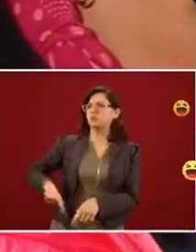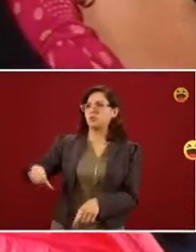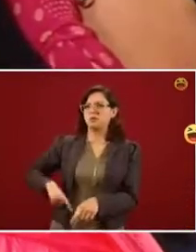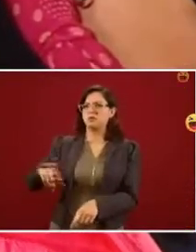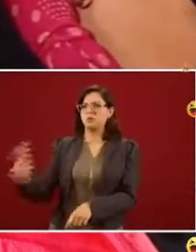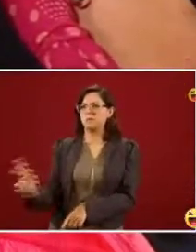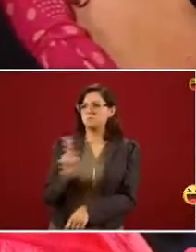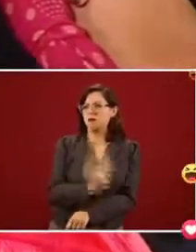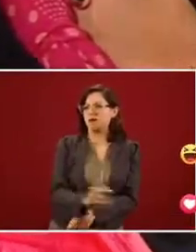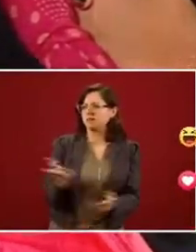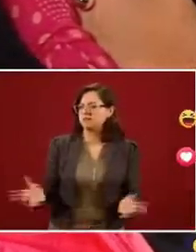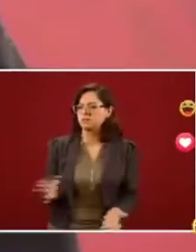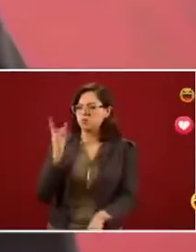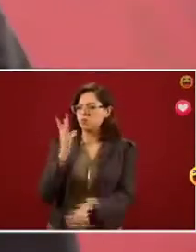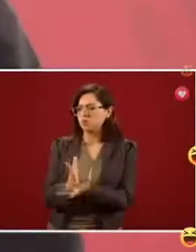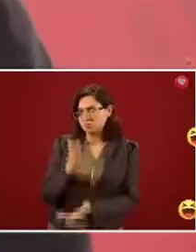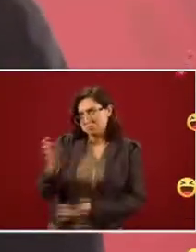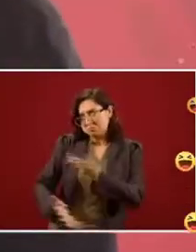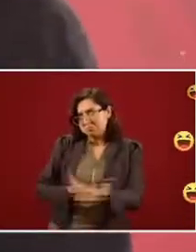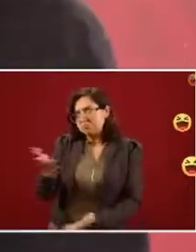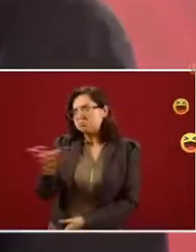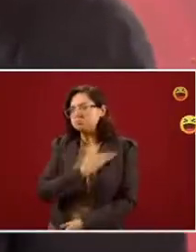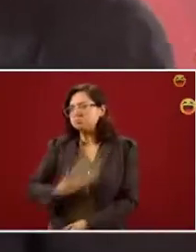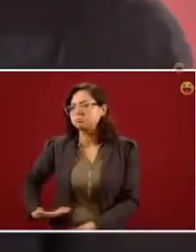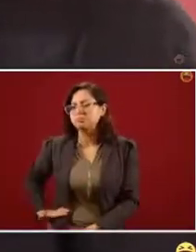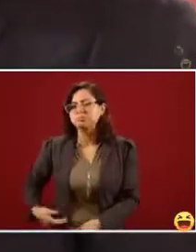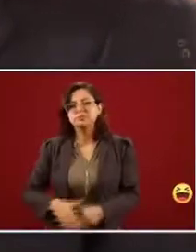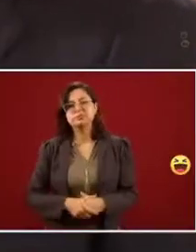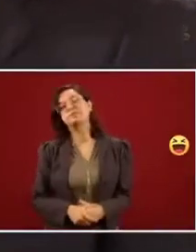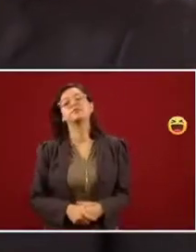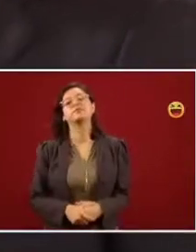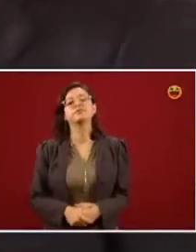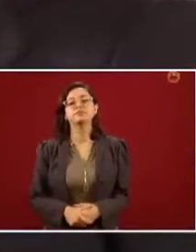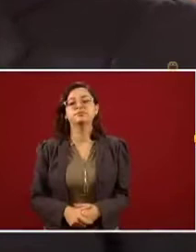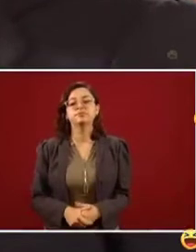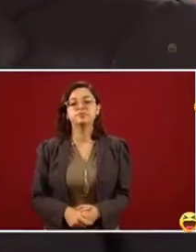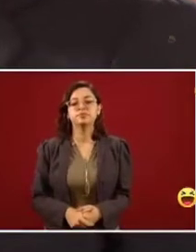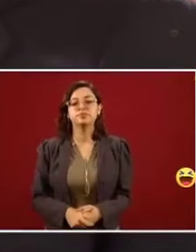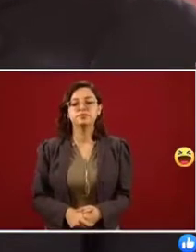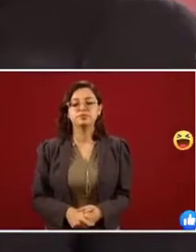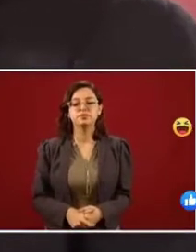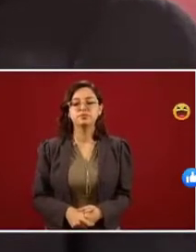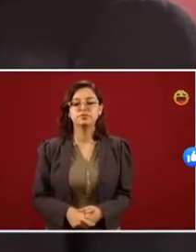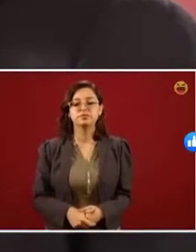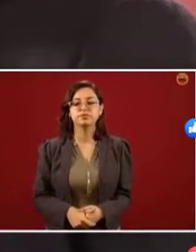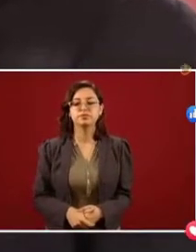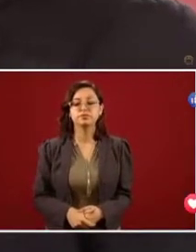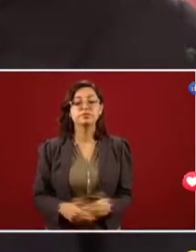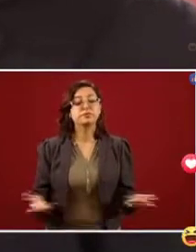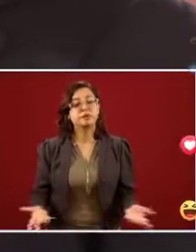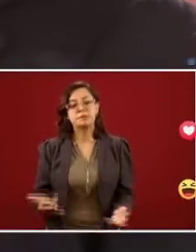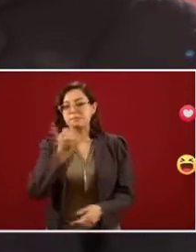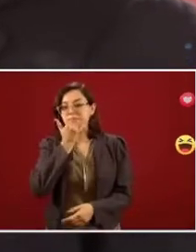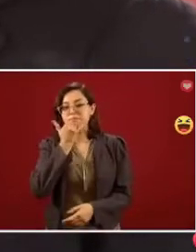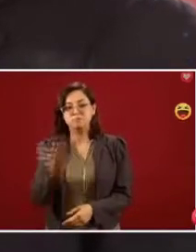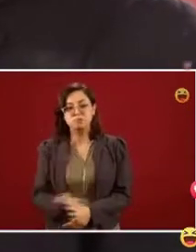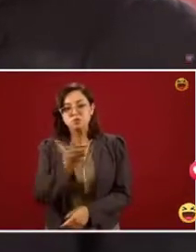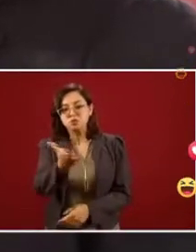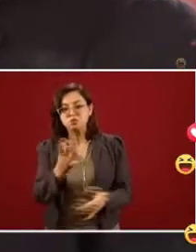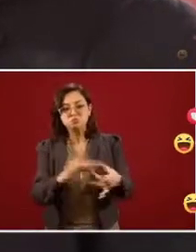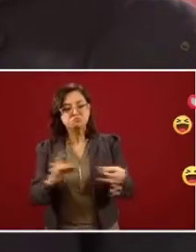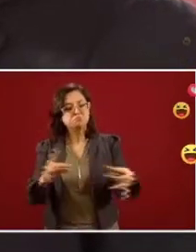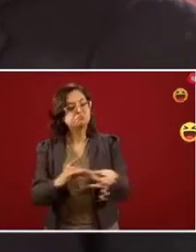señor presidente bueno éste para empezar lo que dices no es cierto